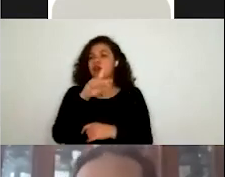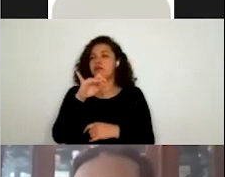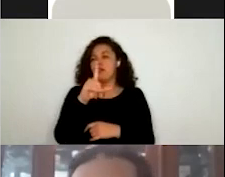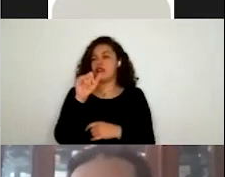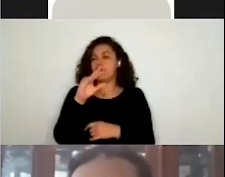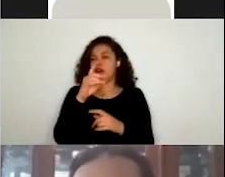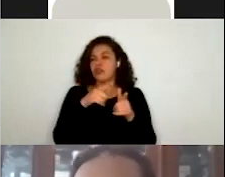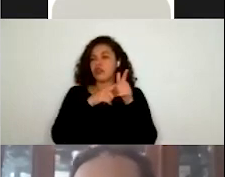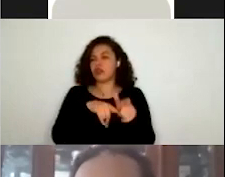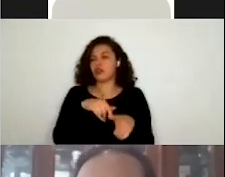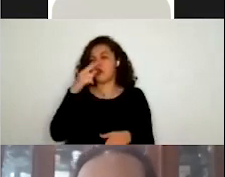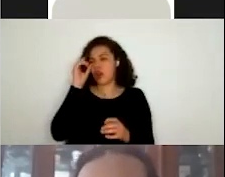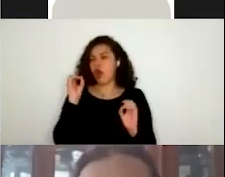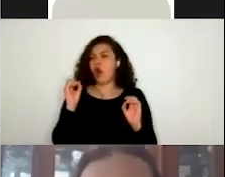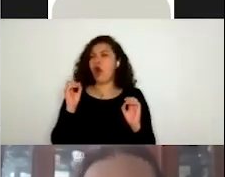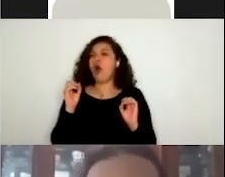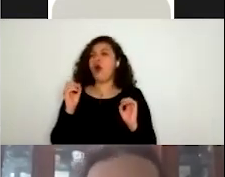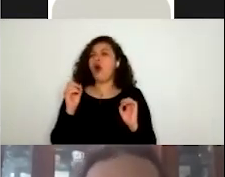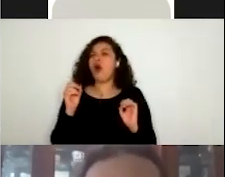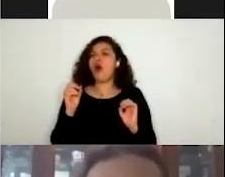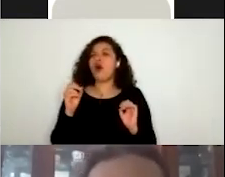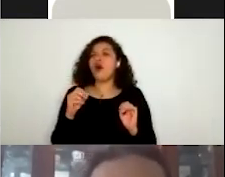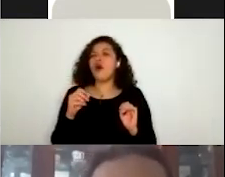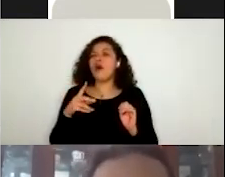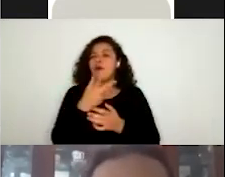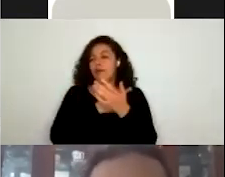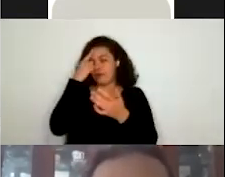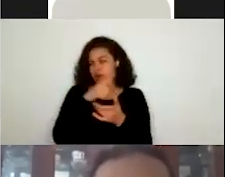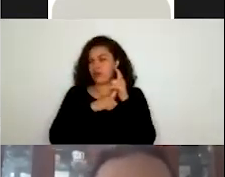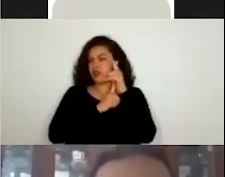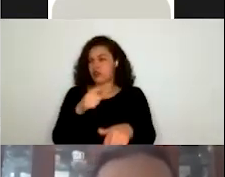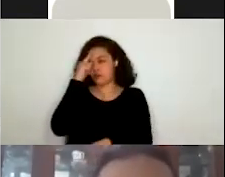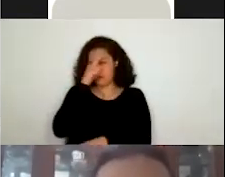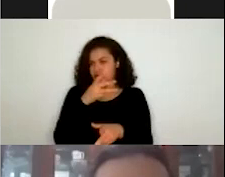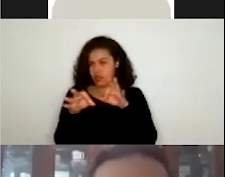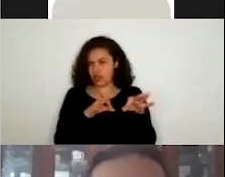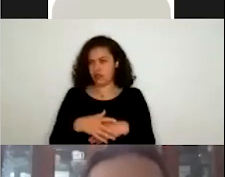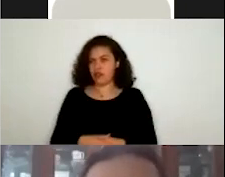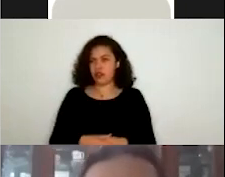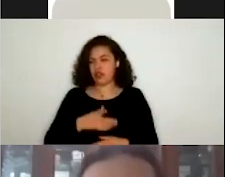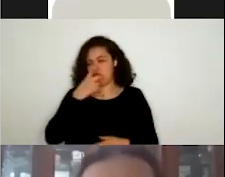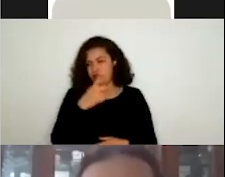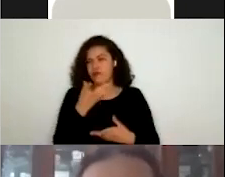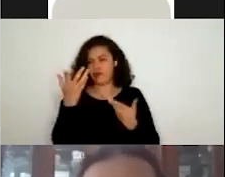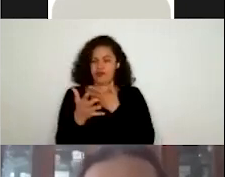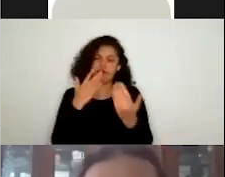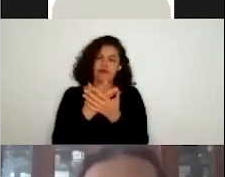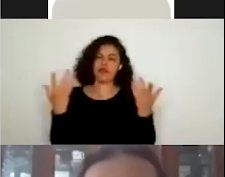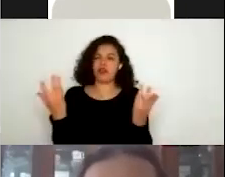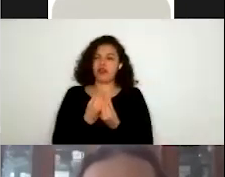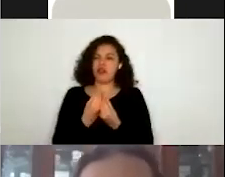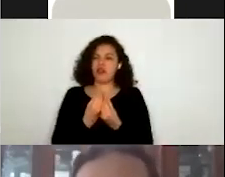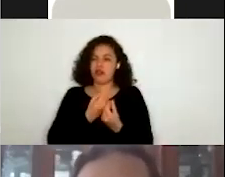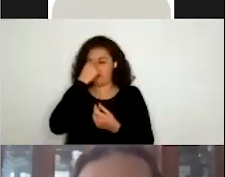plan de continuidad o plan de continuidad de operaciones. Y dice, es un conjunto de acciones que tienen